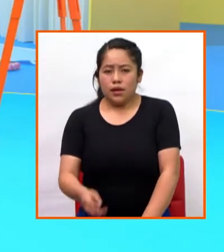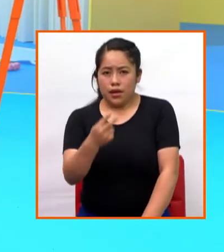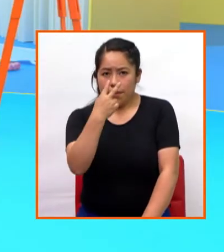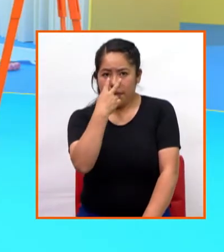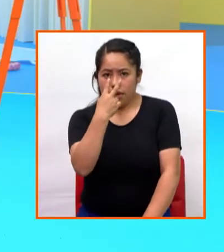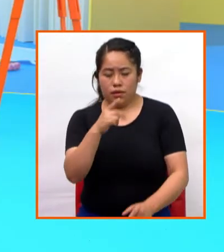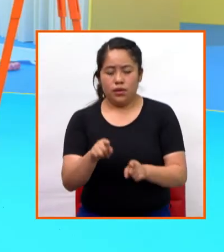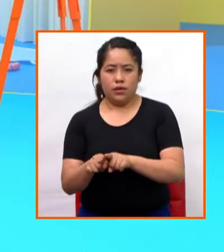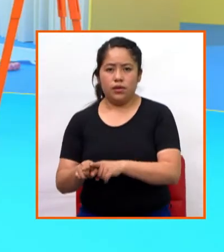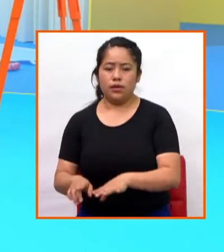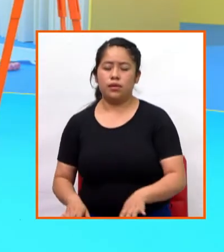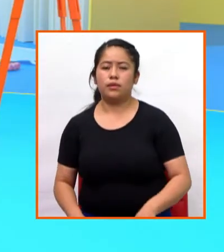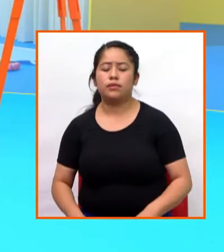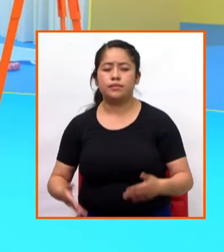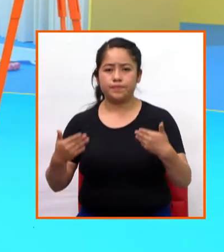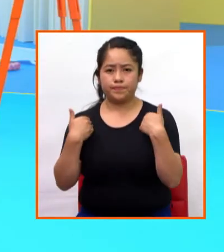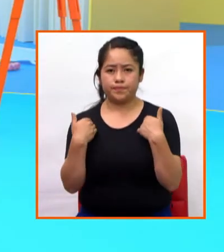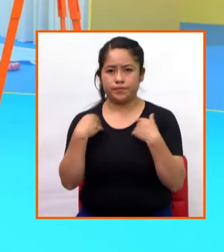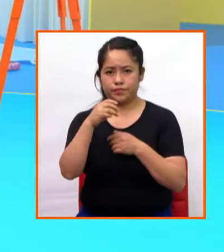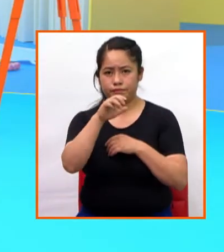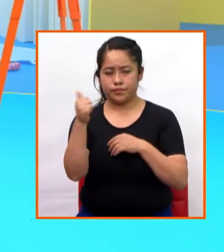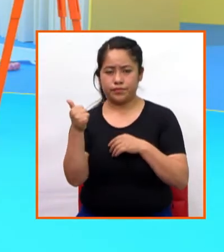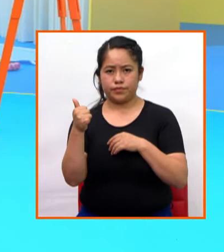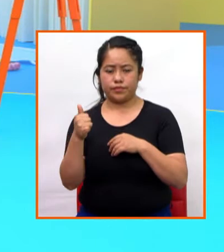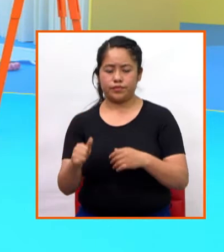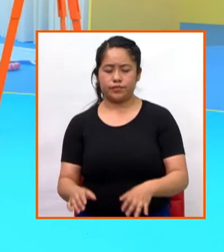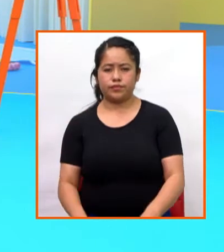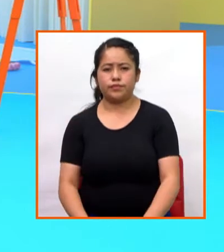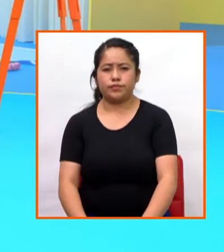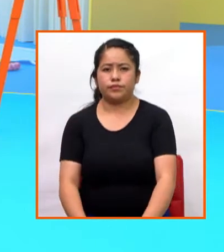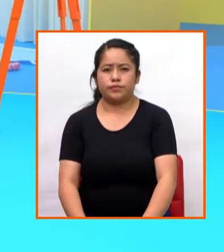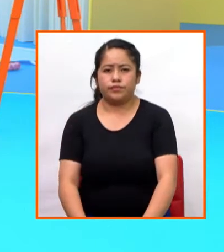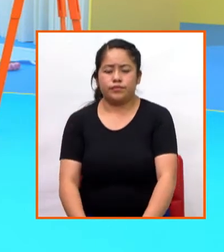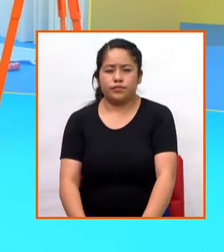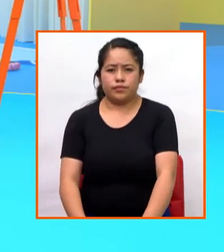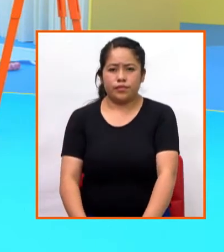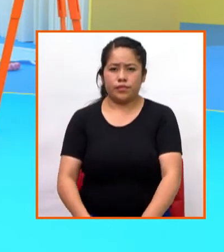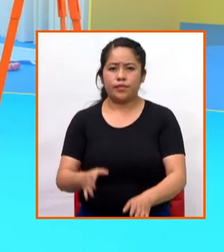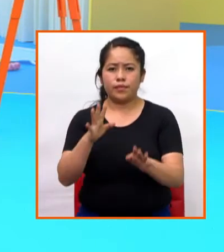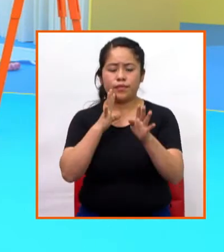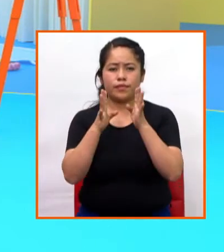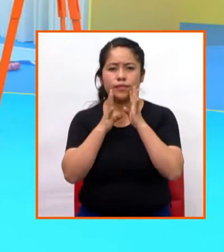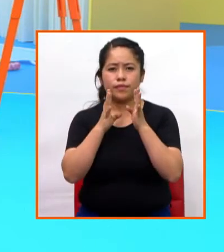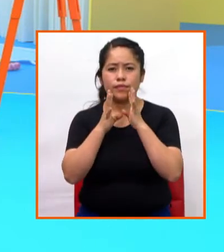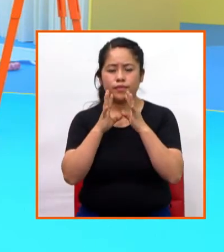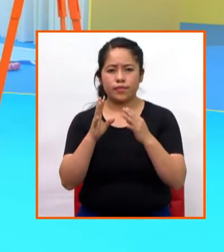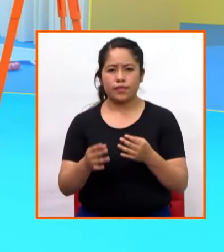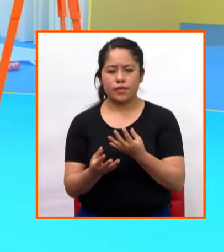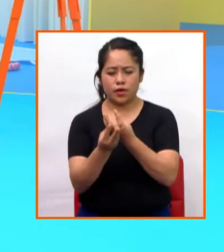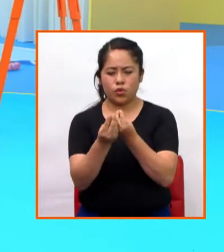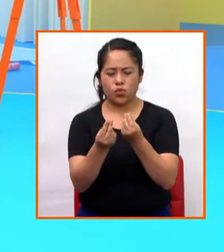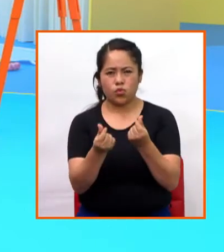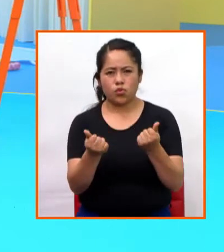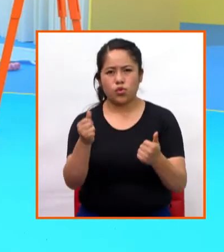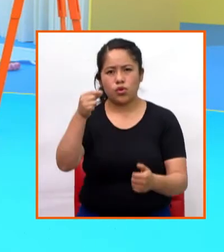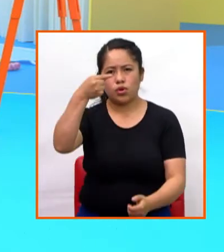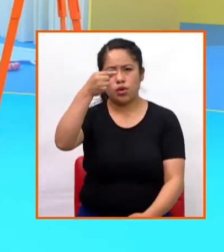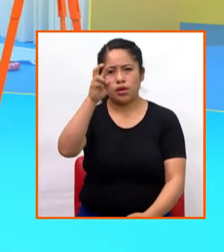configuración interna. En algún momento hemos escuchado hablar de la sustancia gris y la sustancia blanca, y eso se da gracias